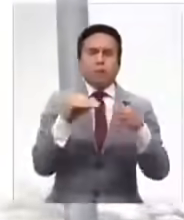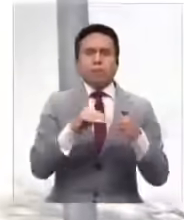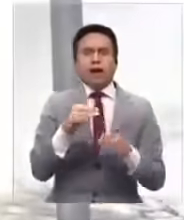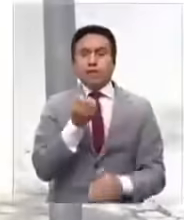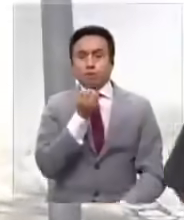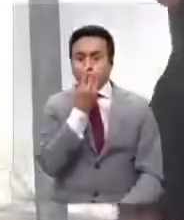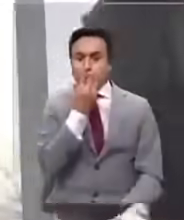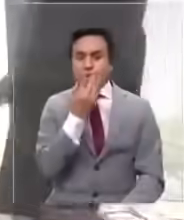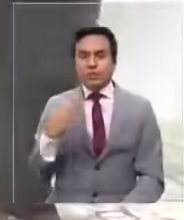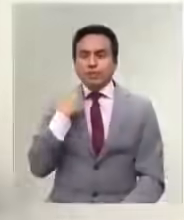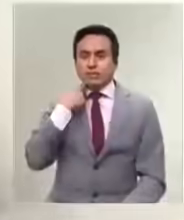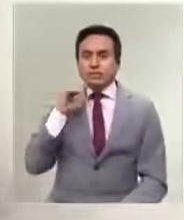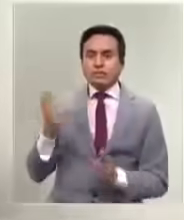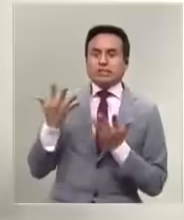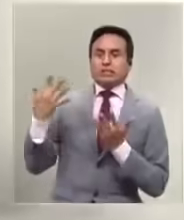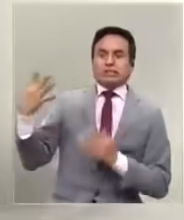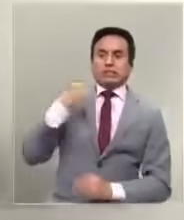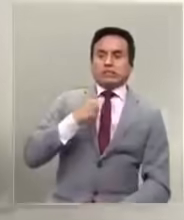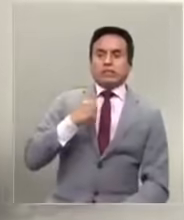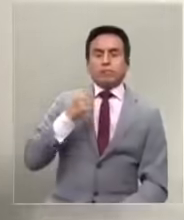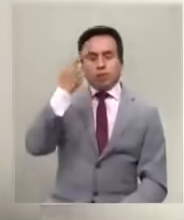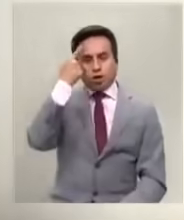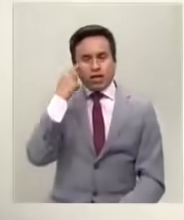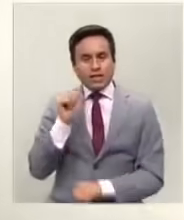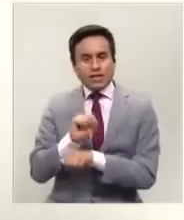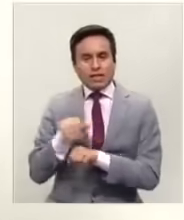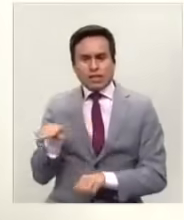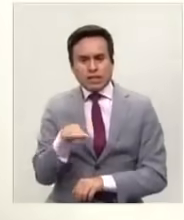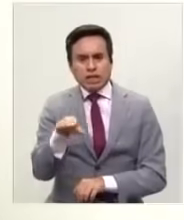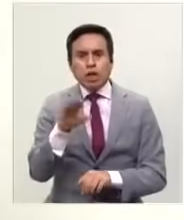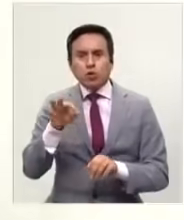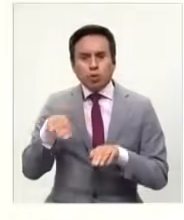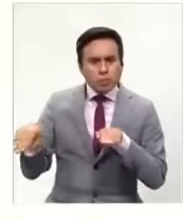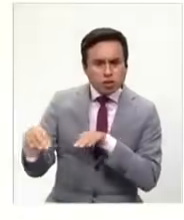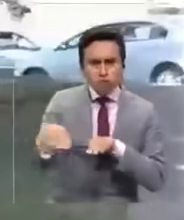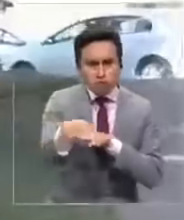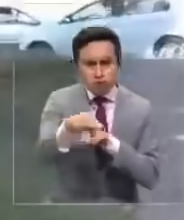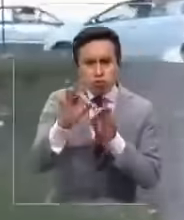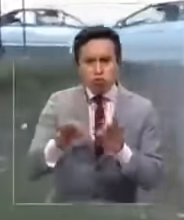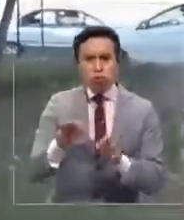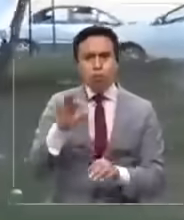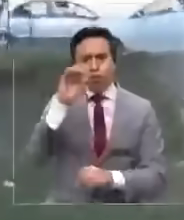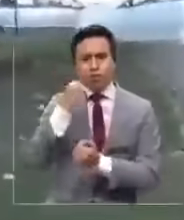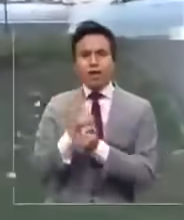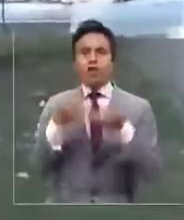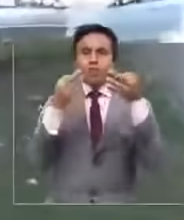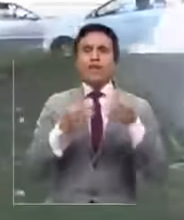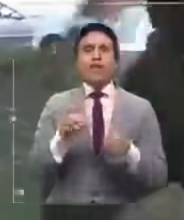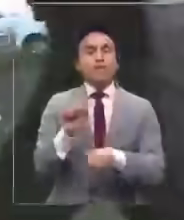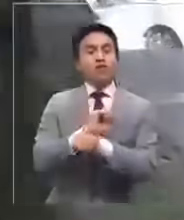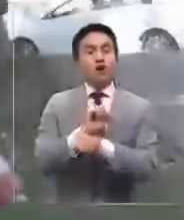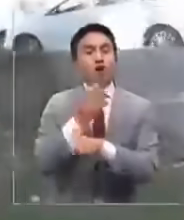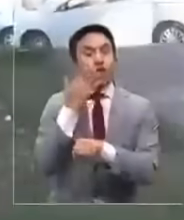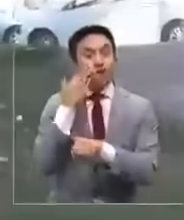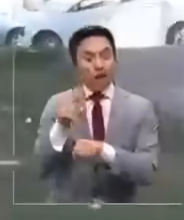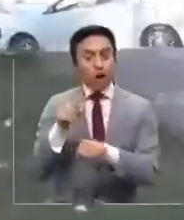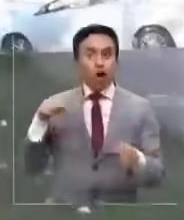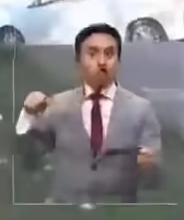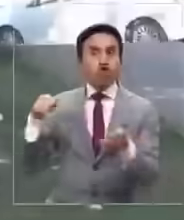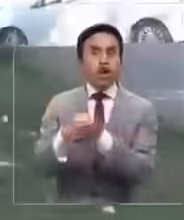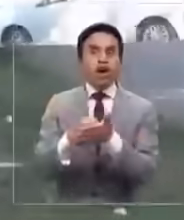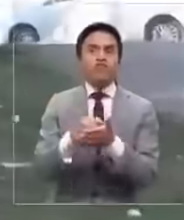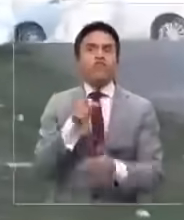Florida tras ser sorprendidos por una patrulla de Peñalolén, donde se inició una persecución policial luego de confirmar que el vehículo blanco que terminó